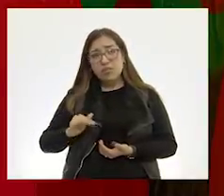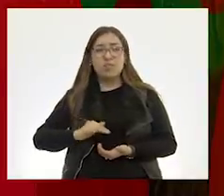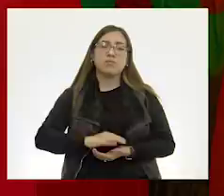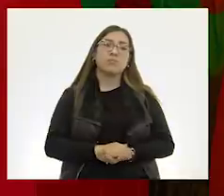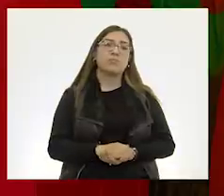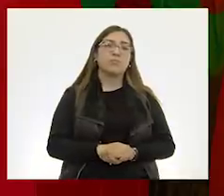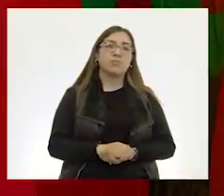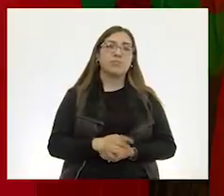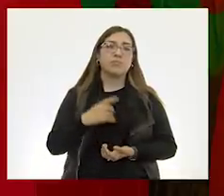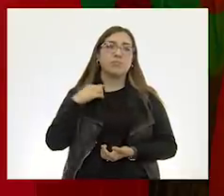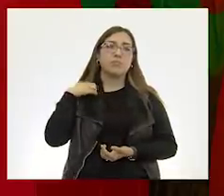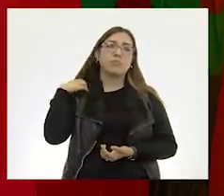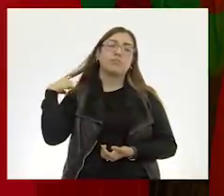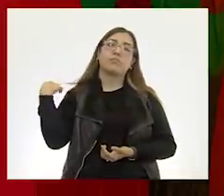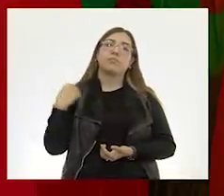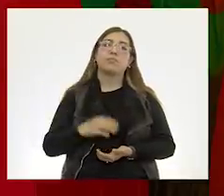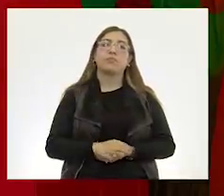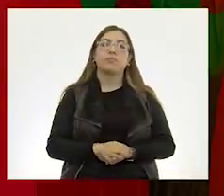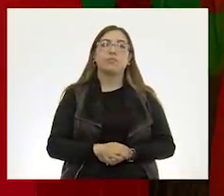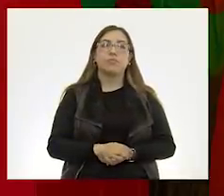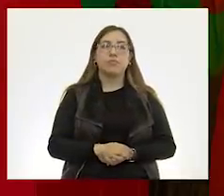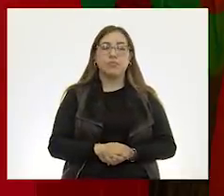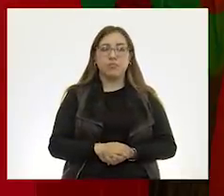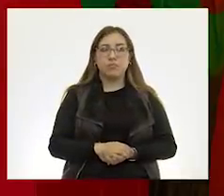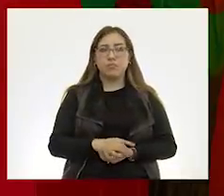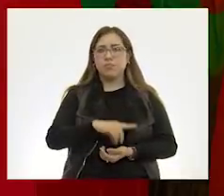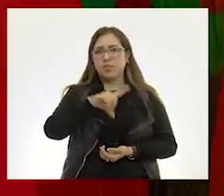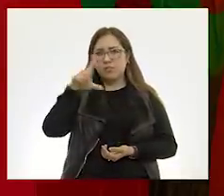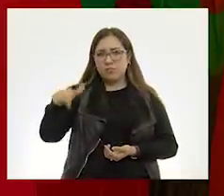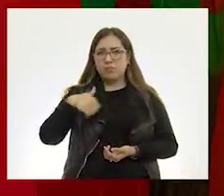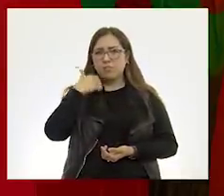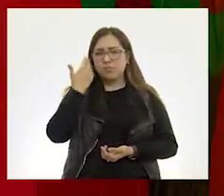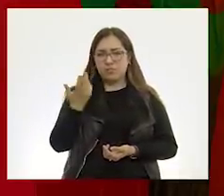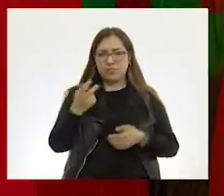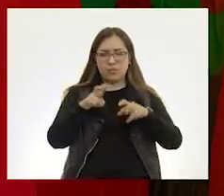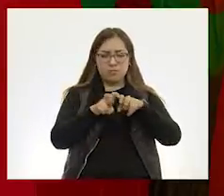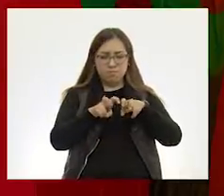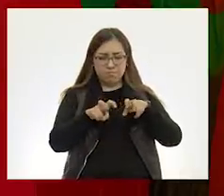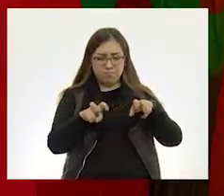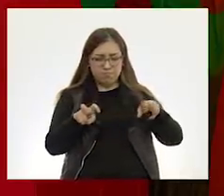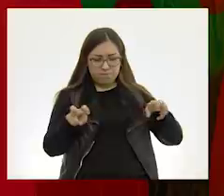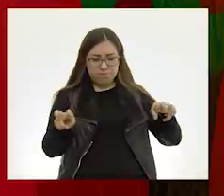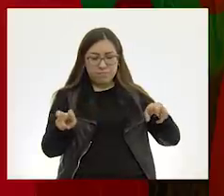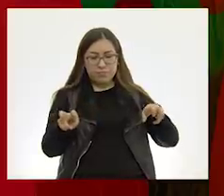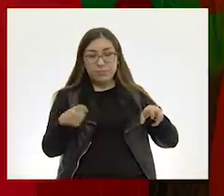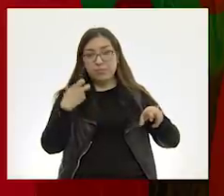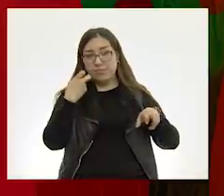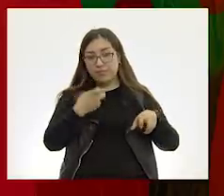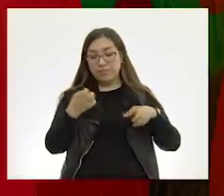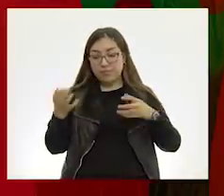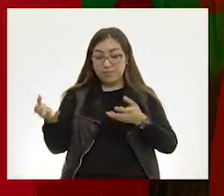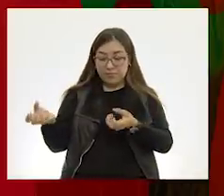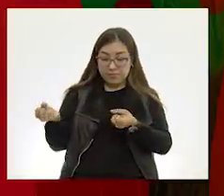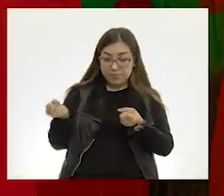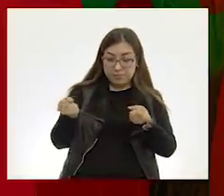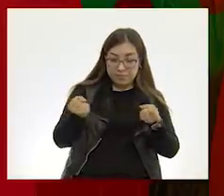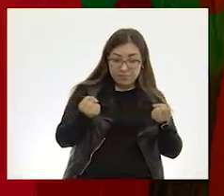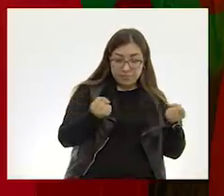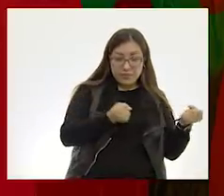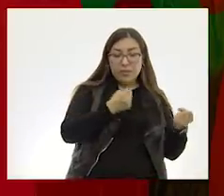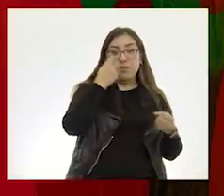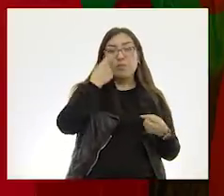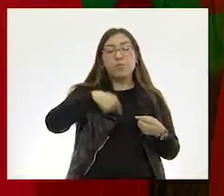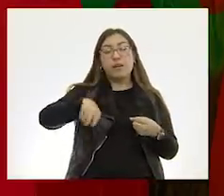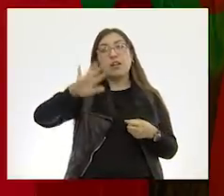Luego quise cargar un sillón de mi casa para sacarlo al patio y ponerme a tomar el